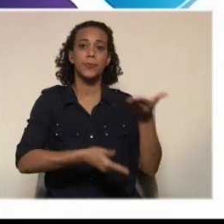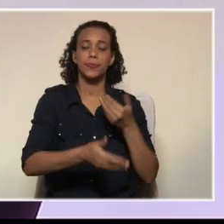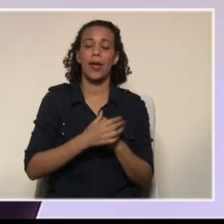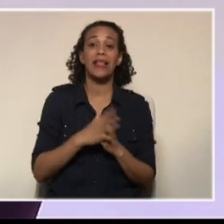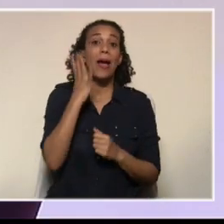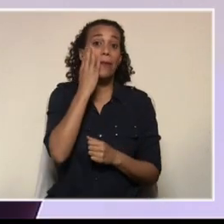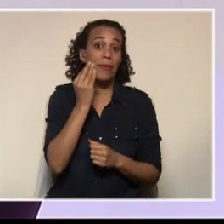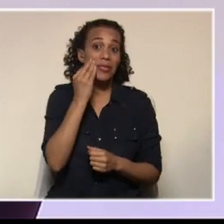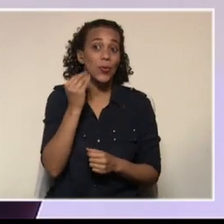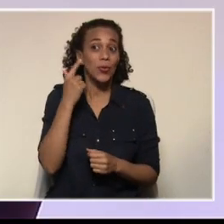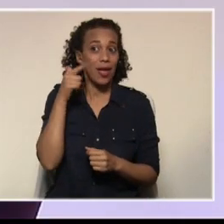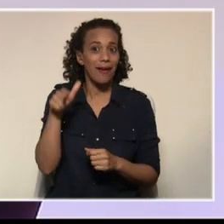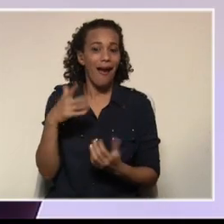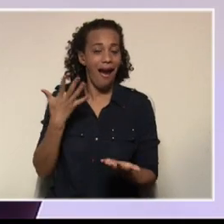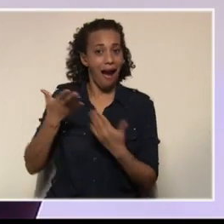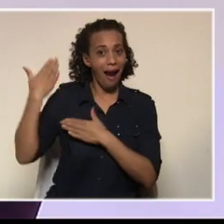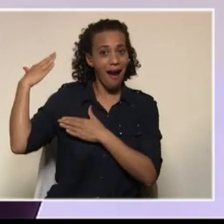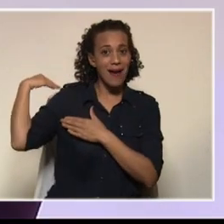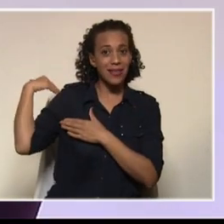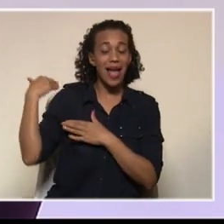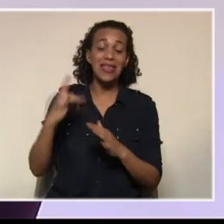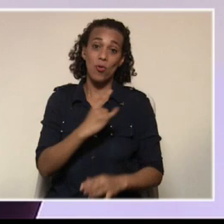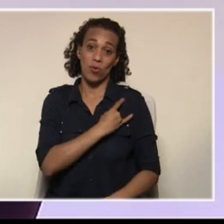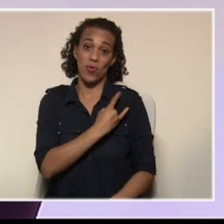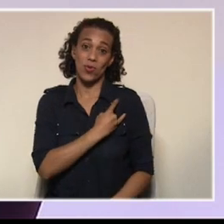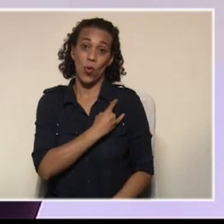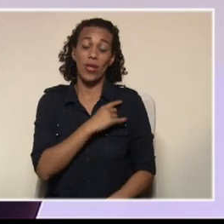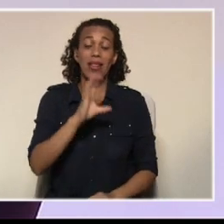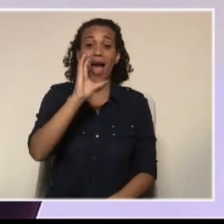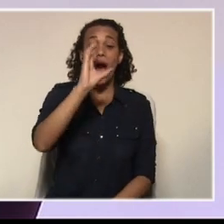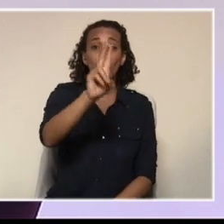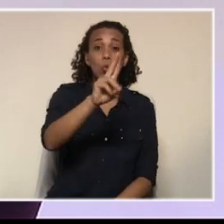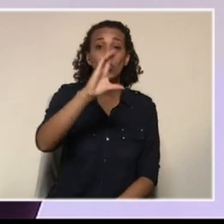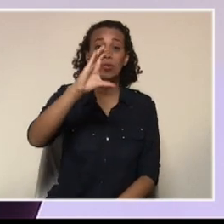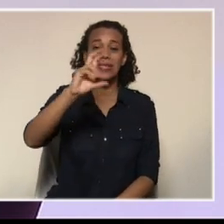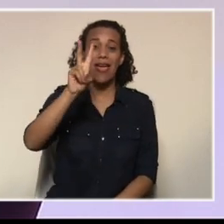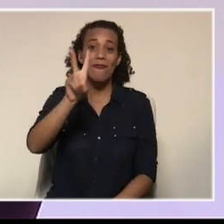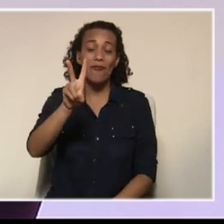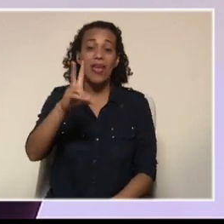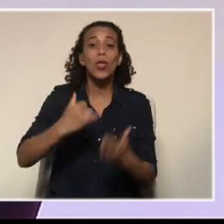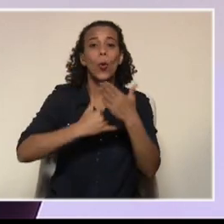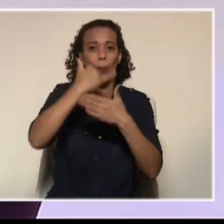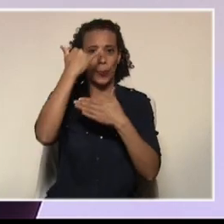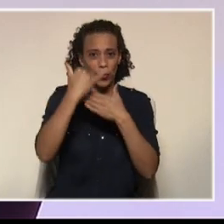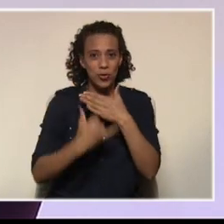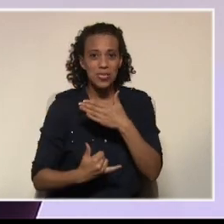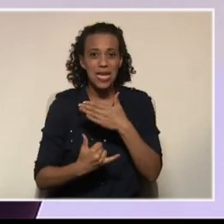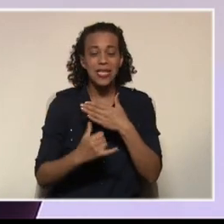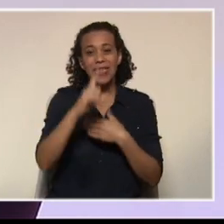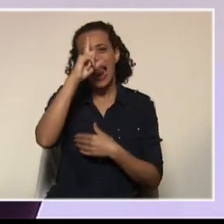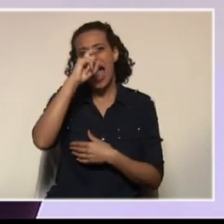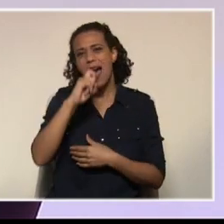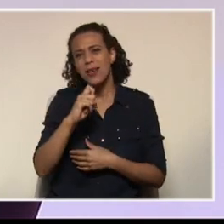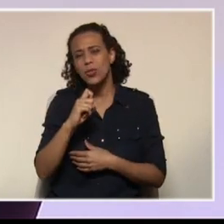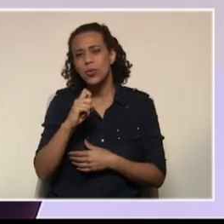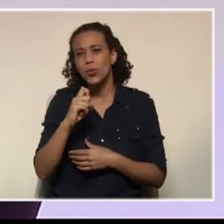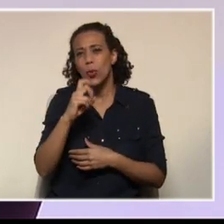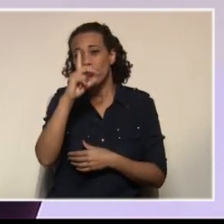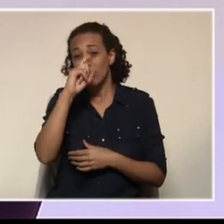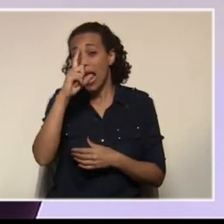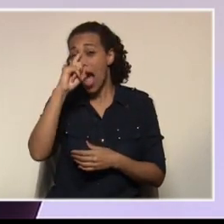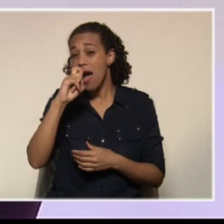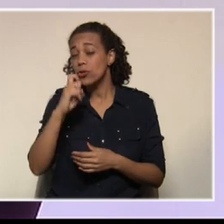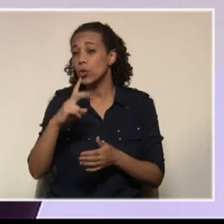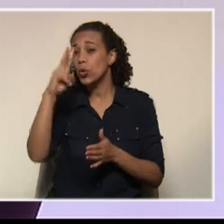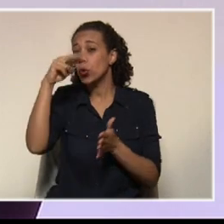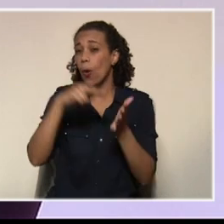la experiencia significativa de la Universidad Central de Venezuela y hay un proyecto desde el año